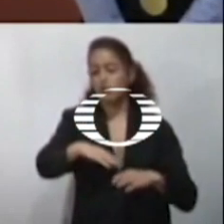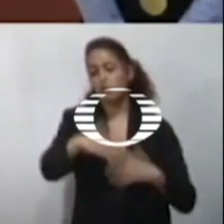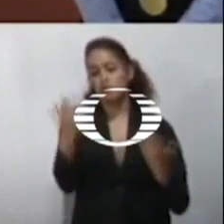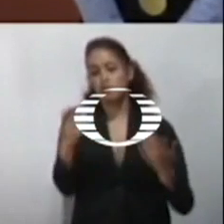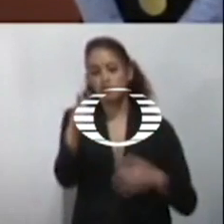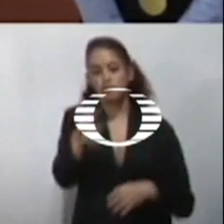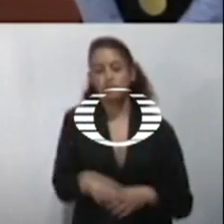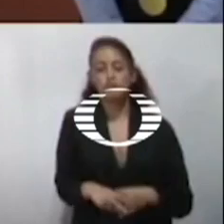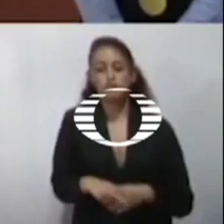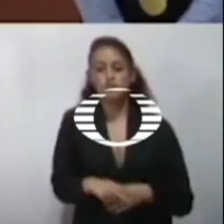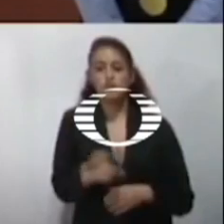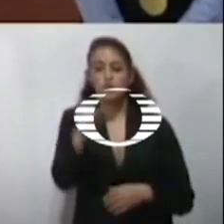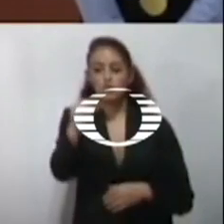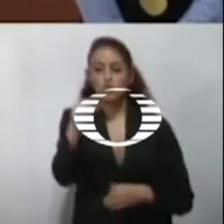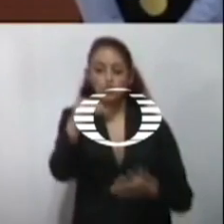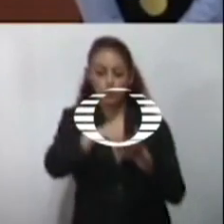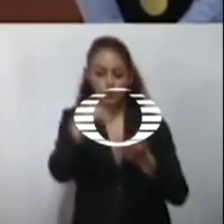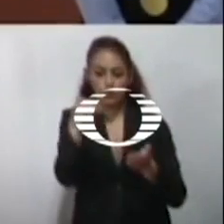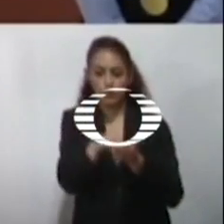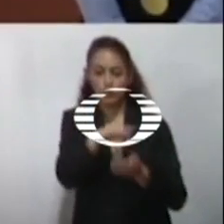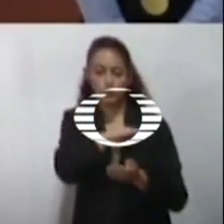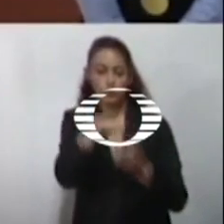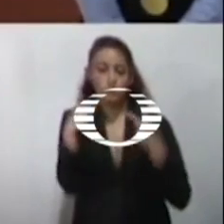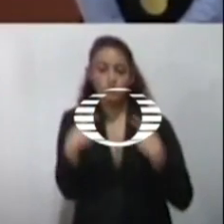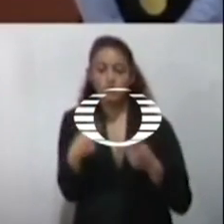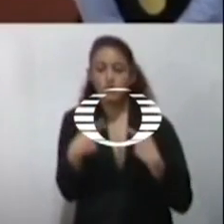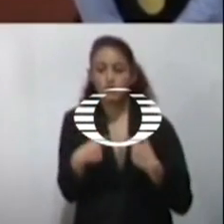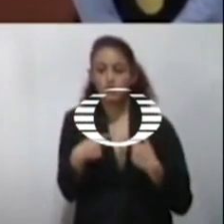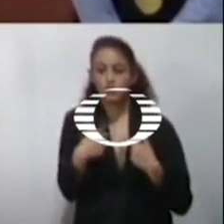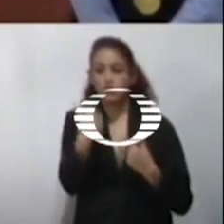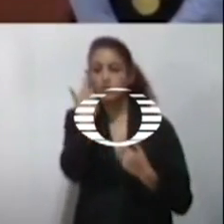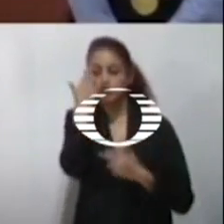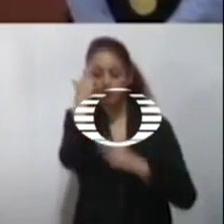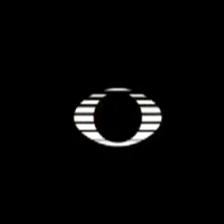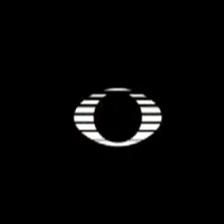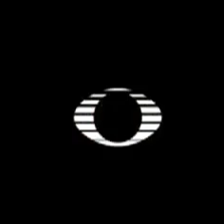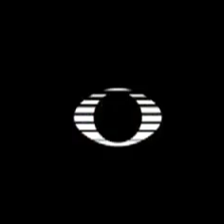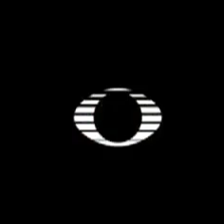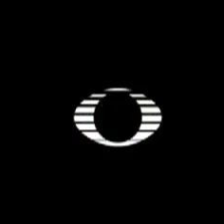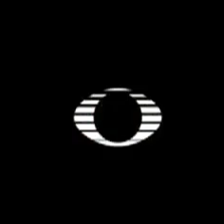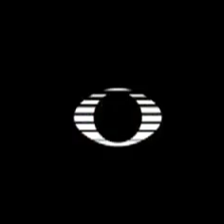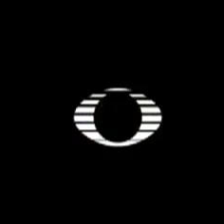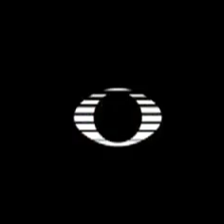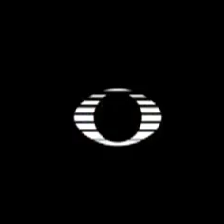perdidos, porque es lo poco que todavía la gente quiere y respeta.